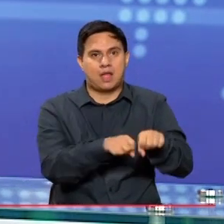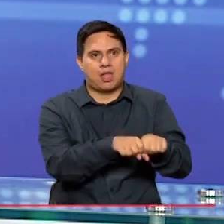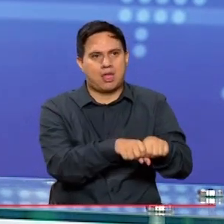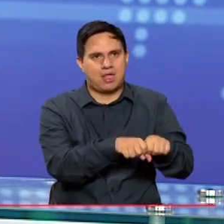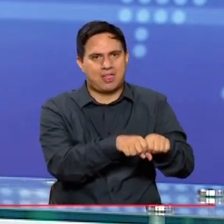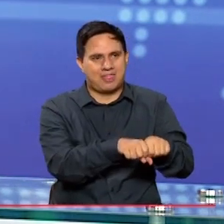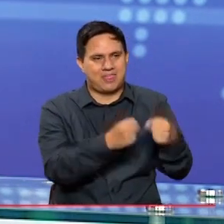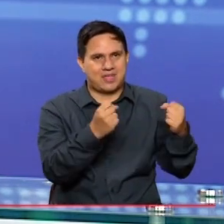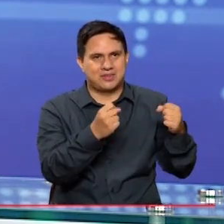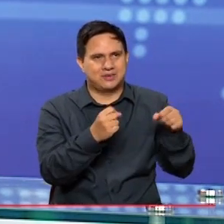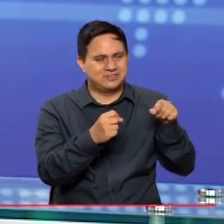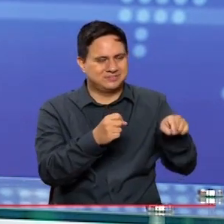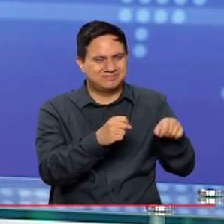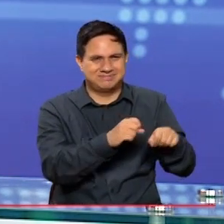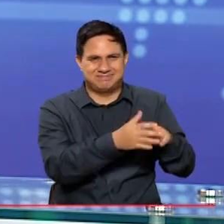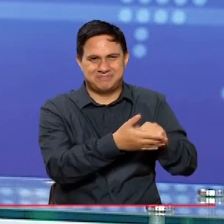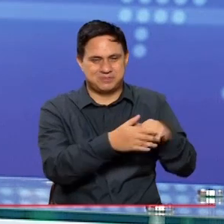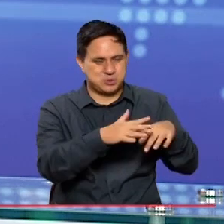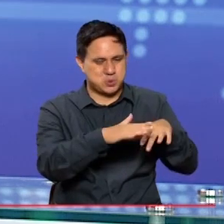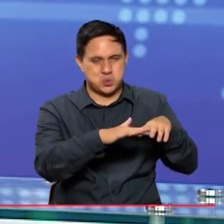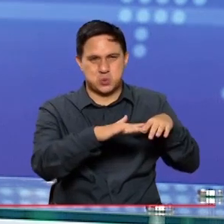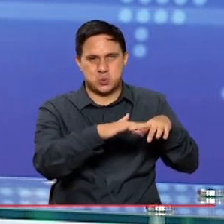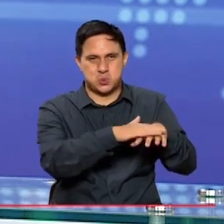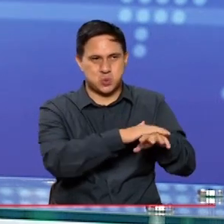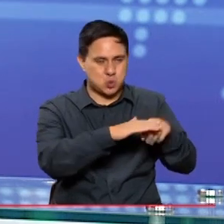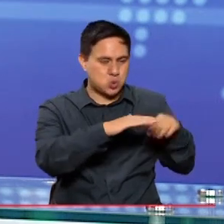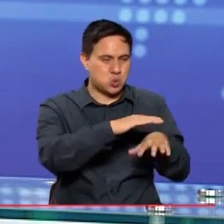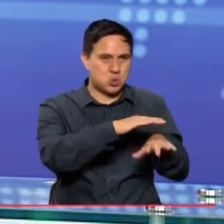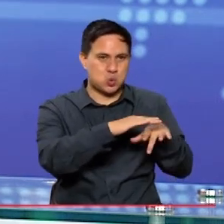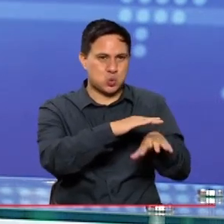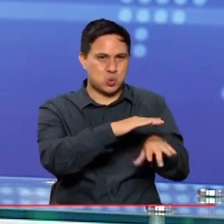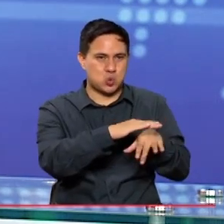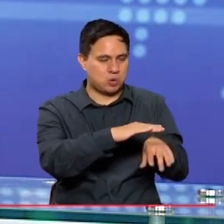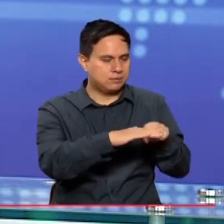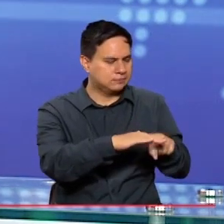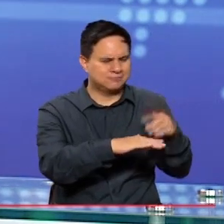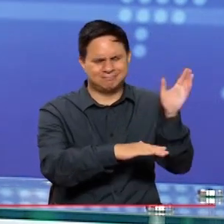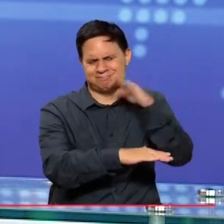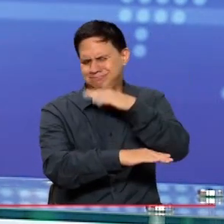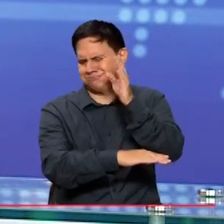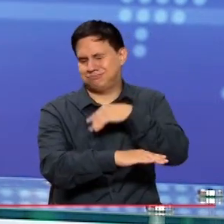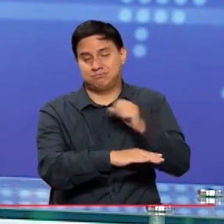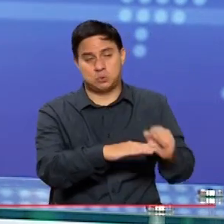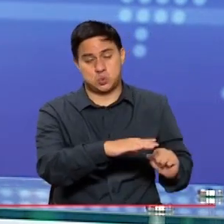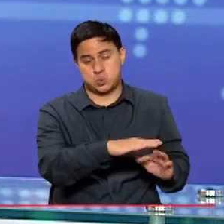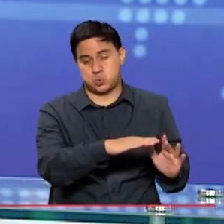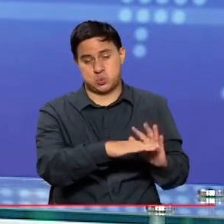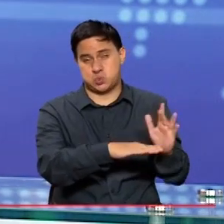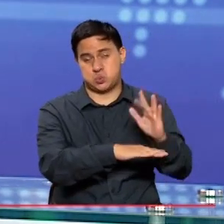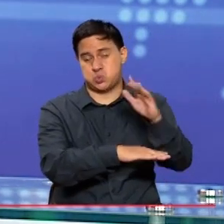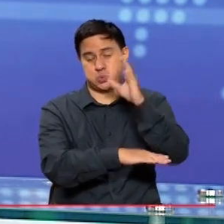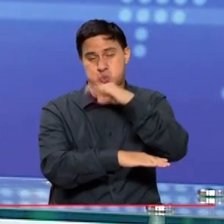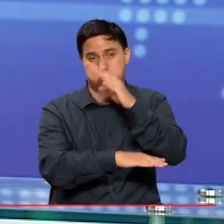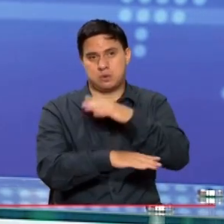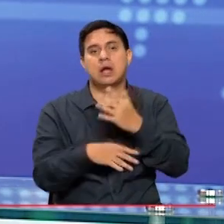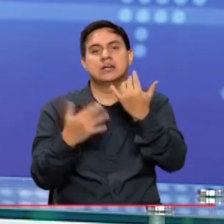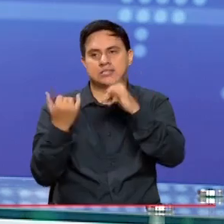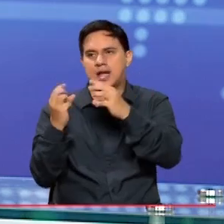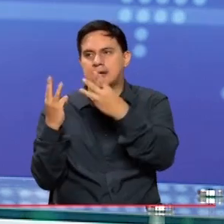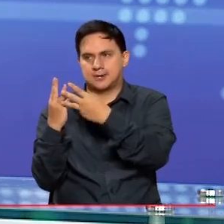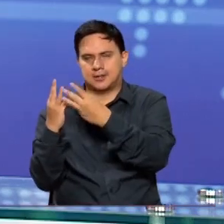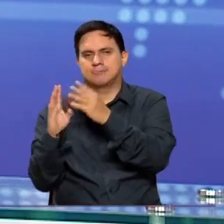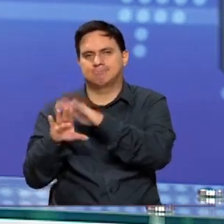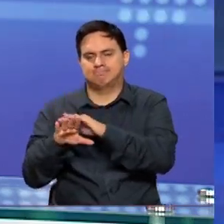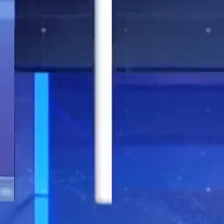viene provocando olores fétidos y hasta proliferación de mosquitos. Consultamos a Emcali sobre este caso y ya realizó una primera visita.